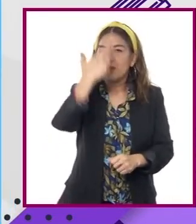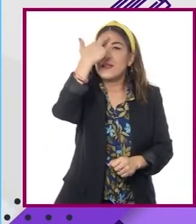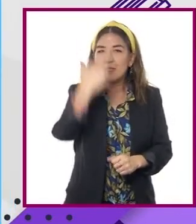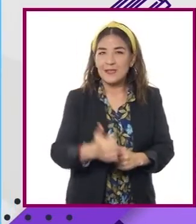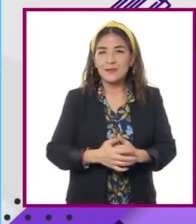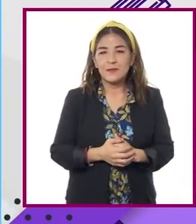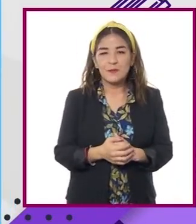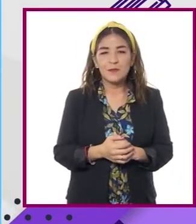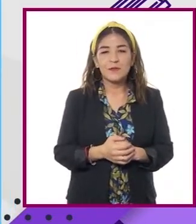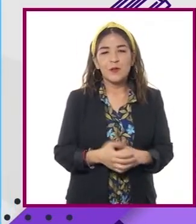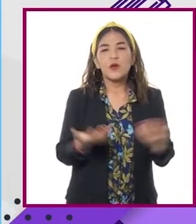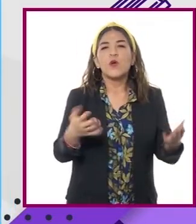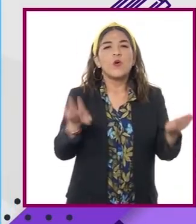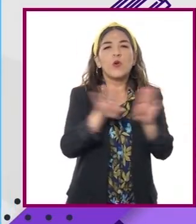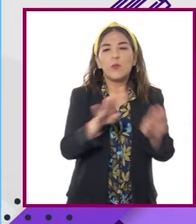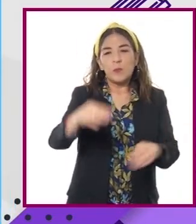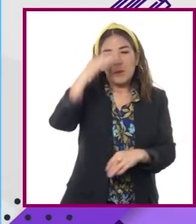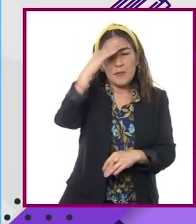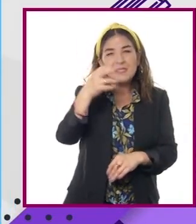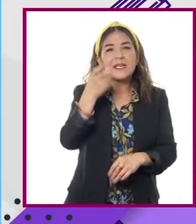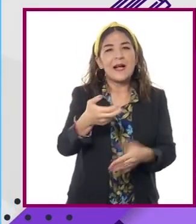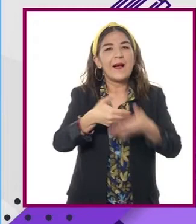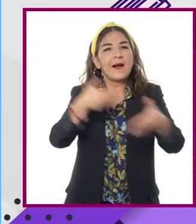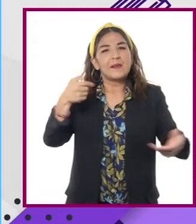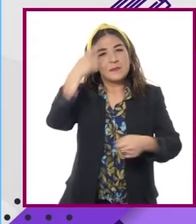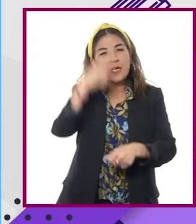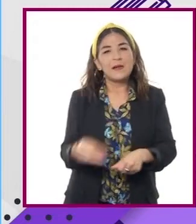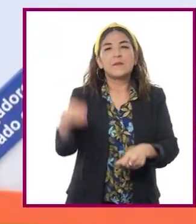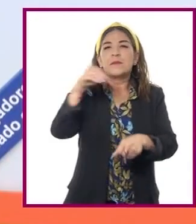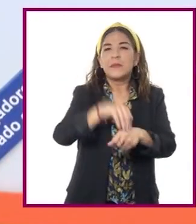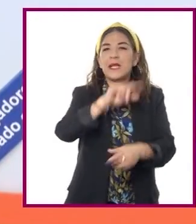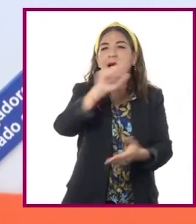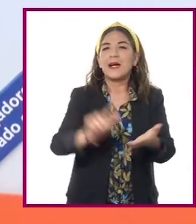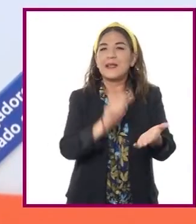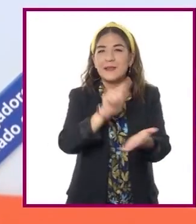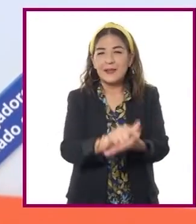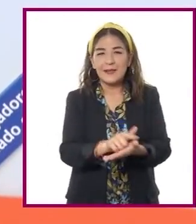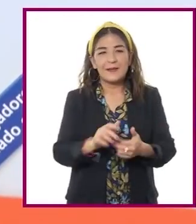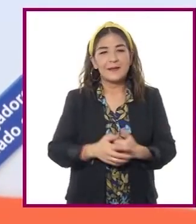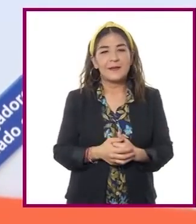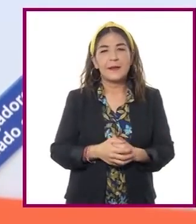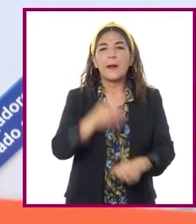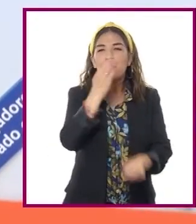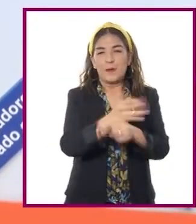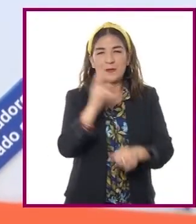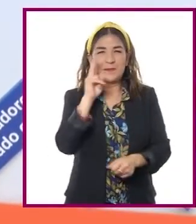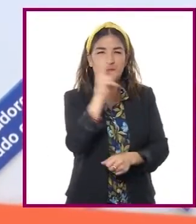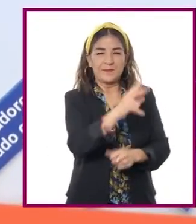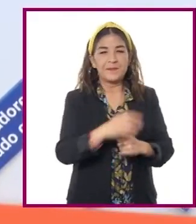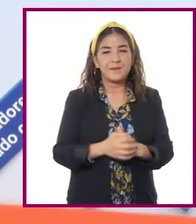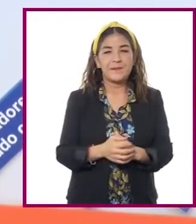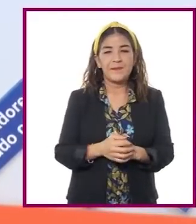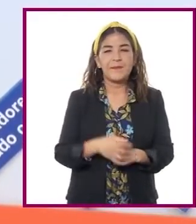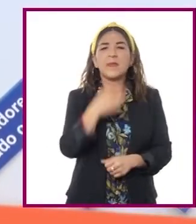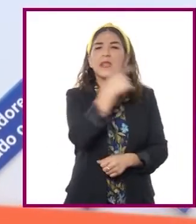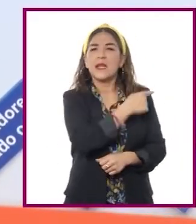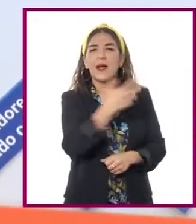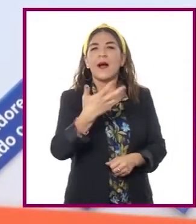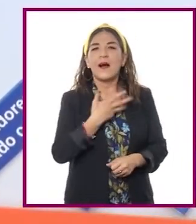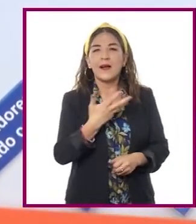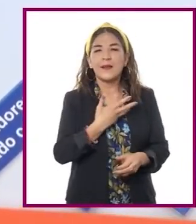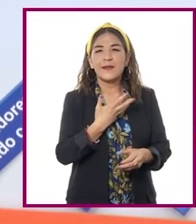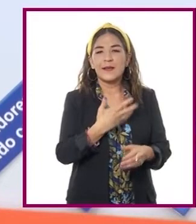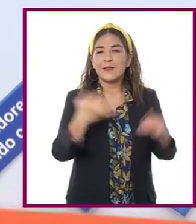pueden tomarse con base en la aplicación de las leyes? Mira, aquí tenemos una